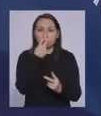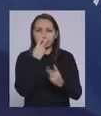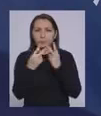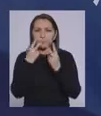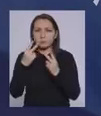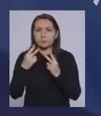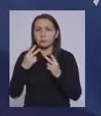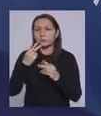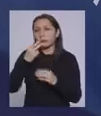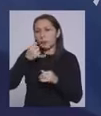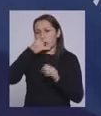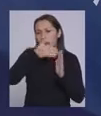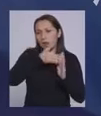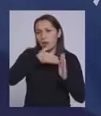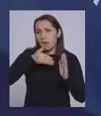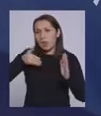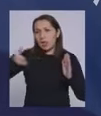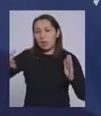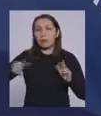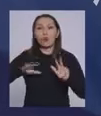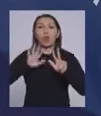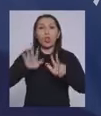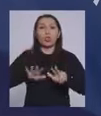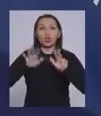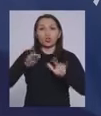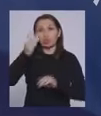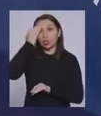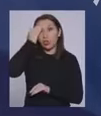una trayectoria de